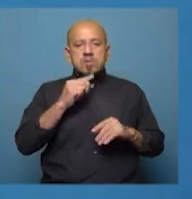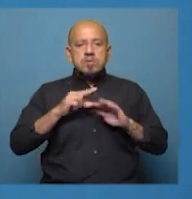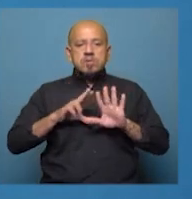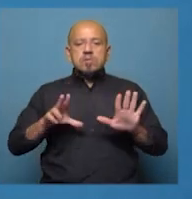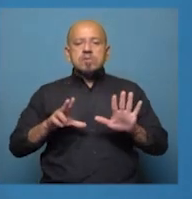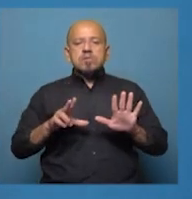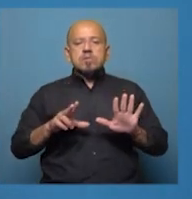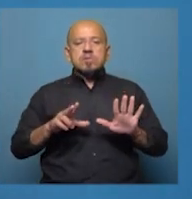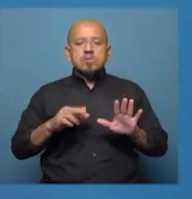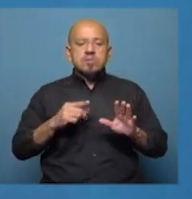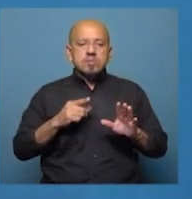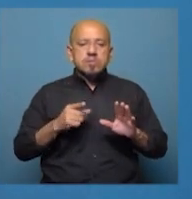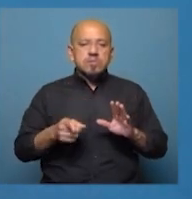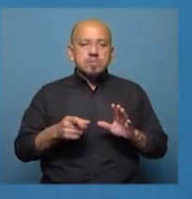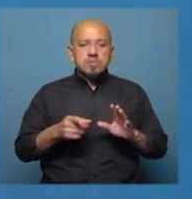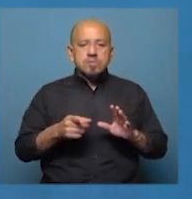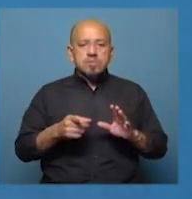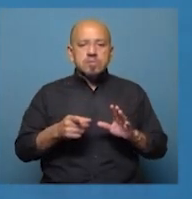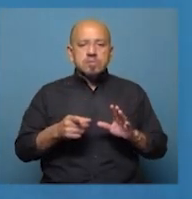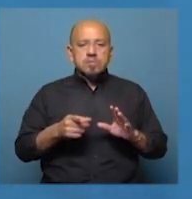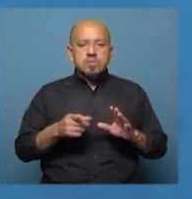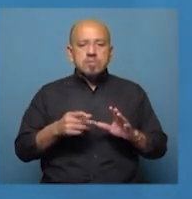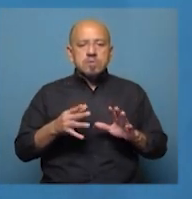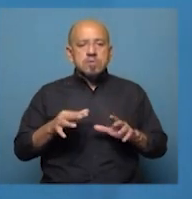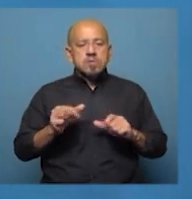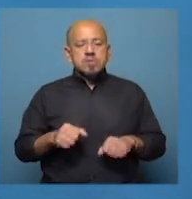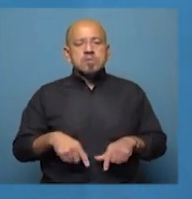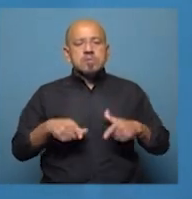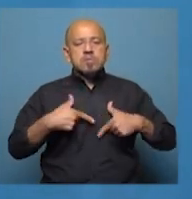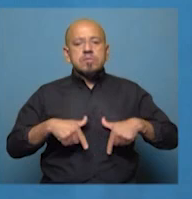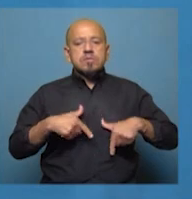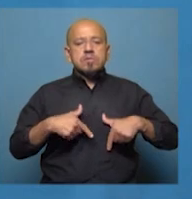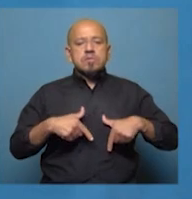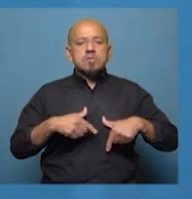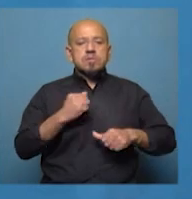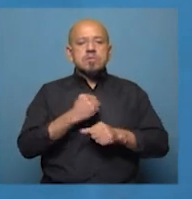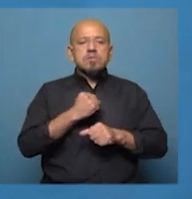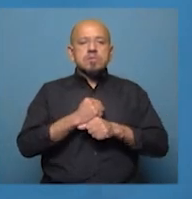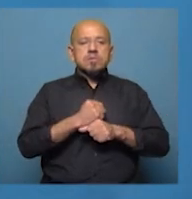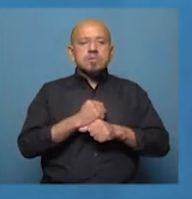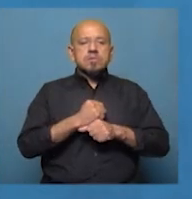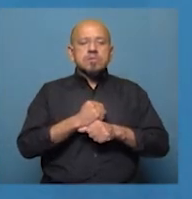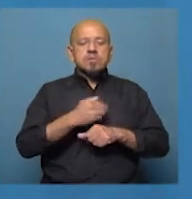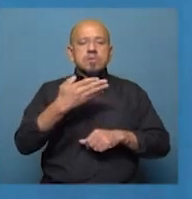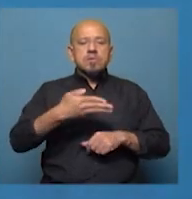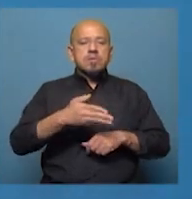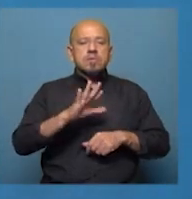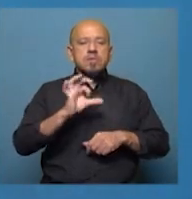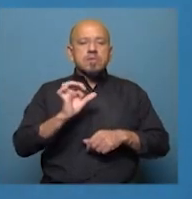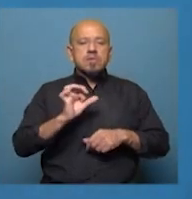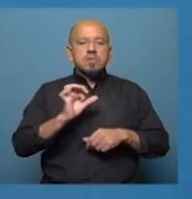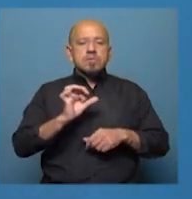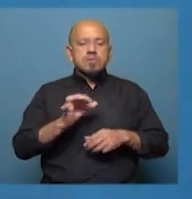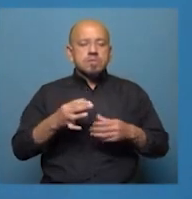fue se los dijo y lo comprometió el Ministerio de trabajo lo comprometió el banco de previsión social